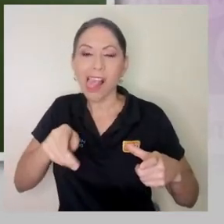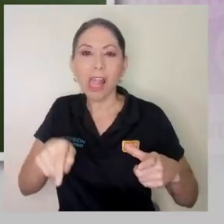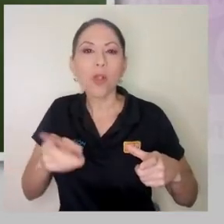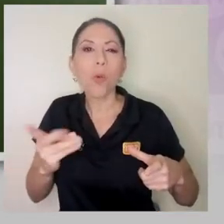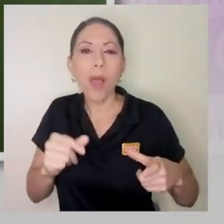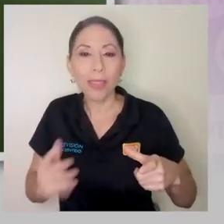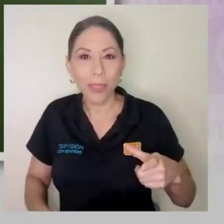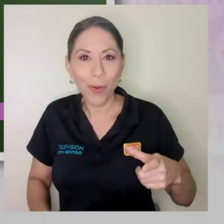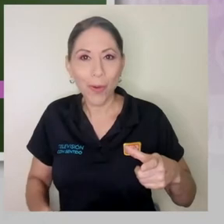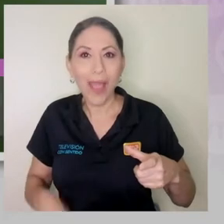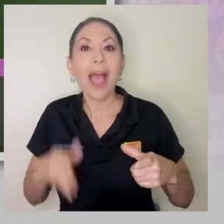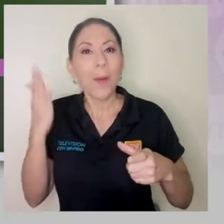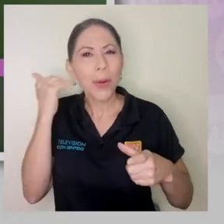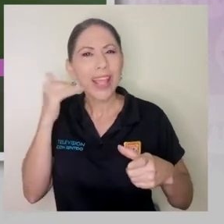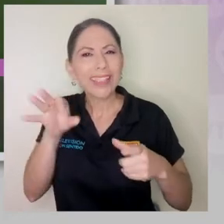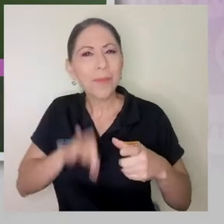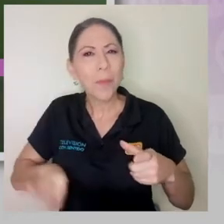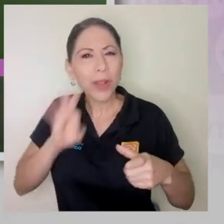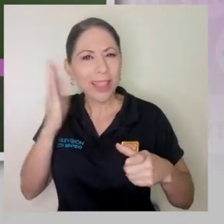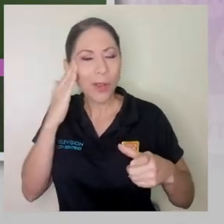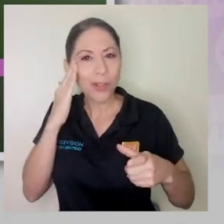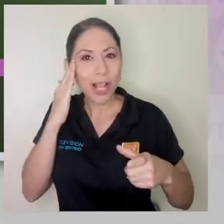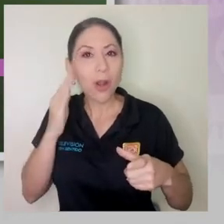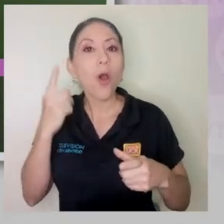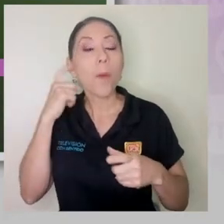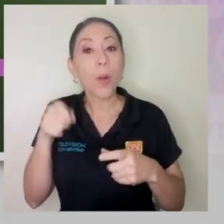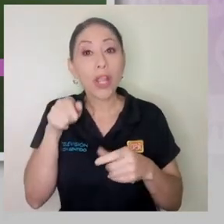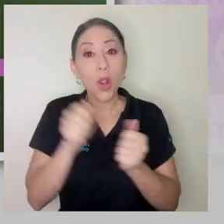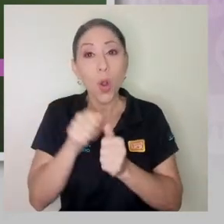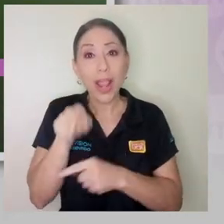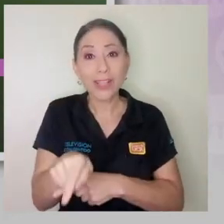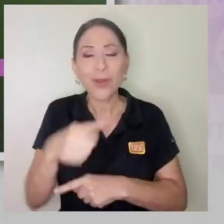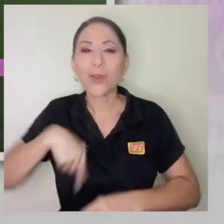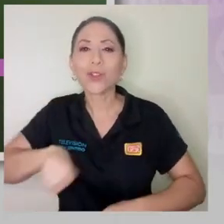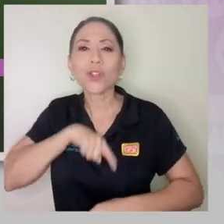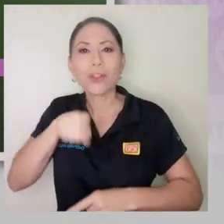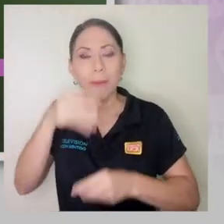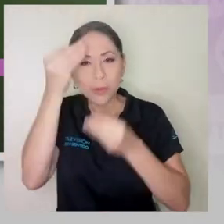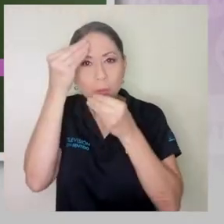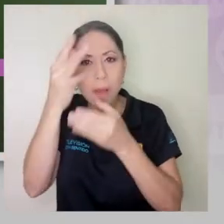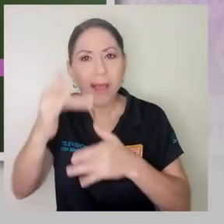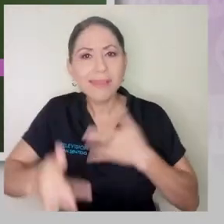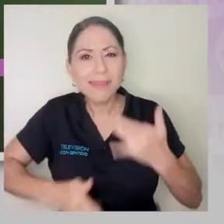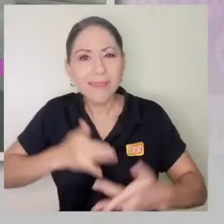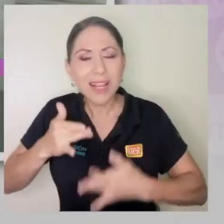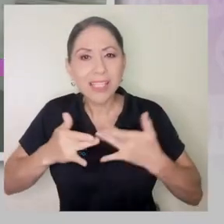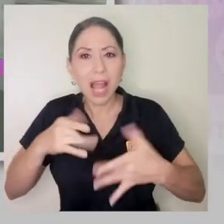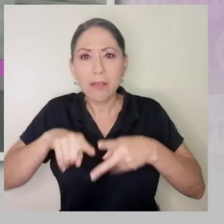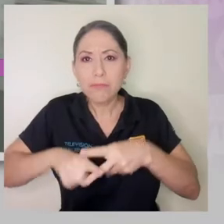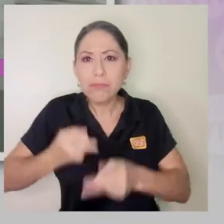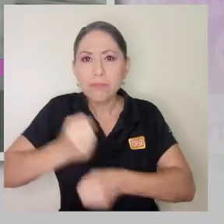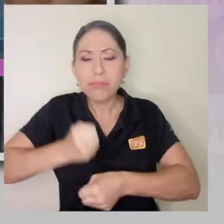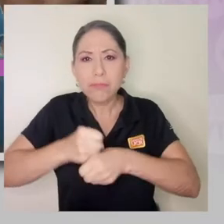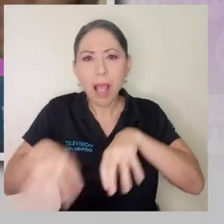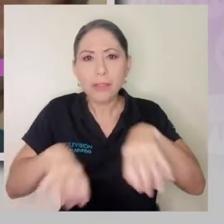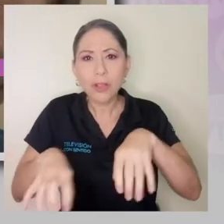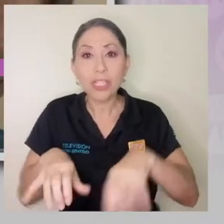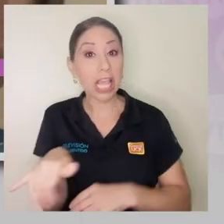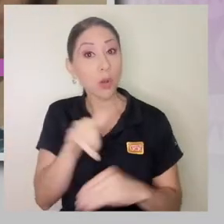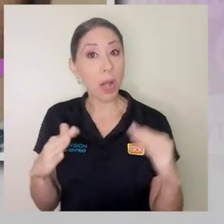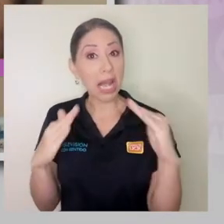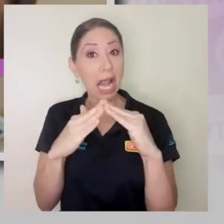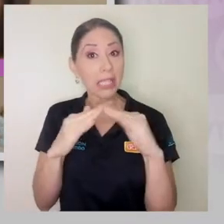cuantifica. ¿Por qué es importante conocerlo? Porque a partir de ahí tenemos que sensibilizar y tomar acciones. Lo mismo puede hacer uno en la